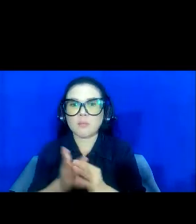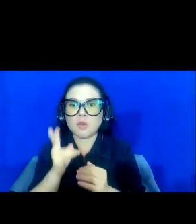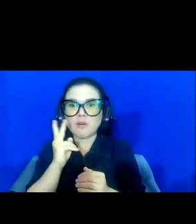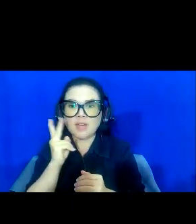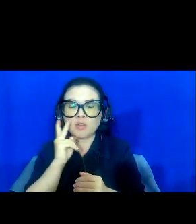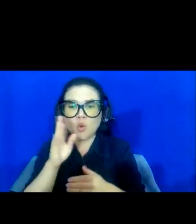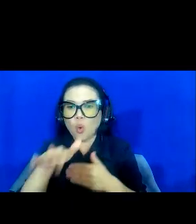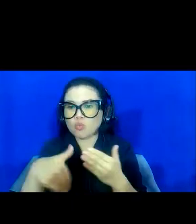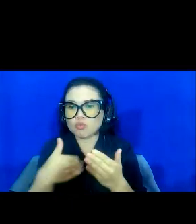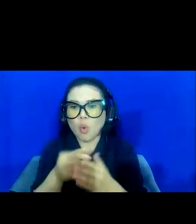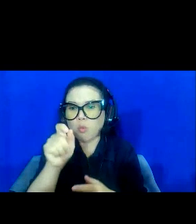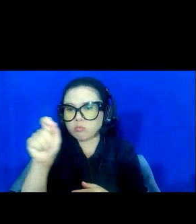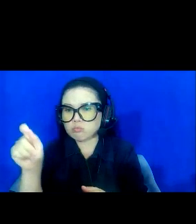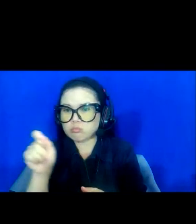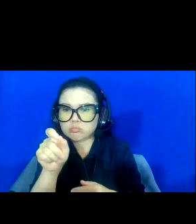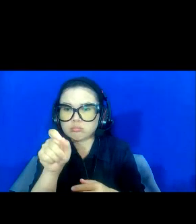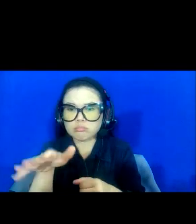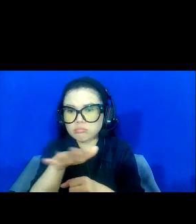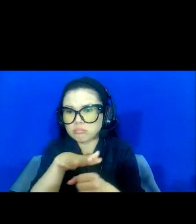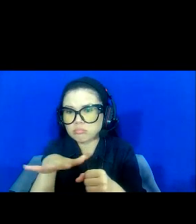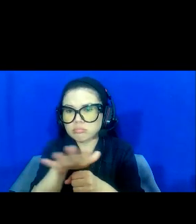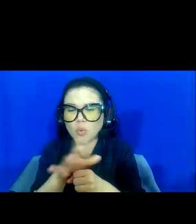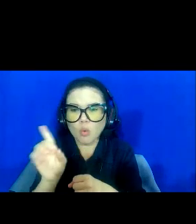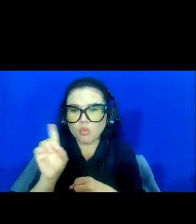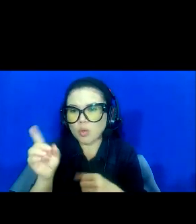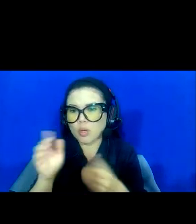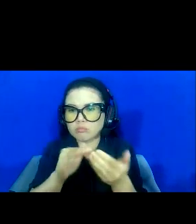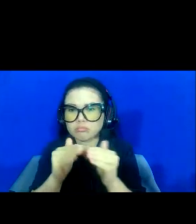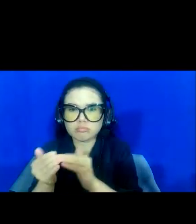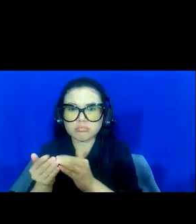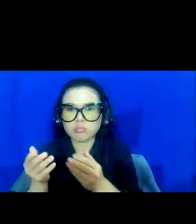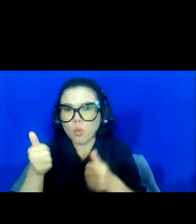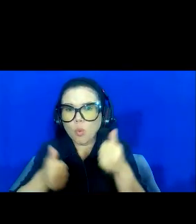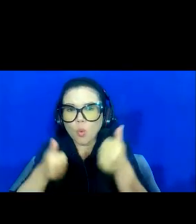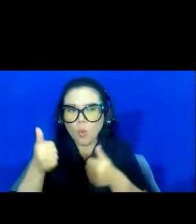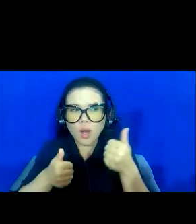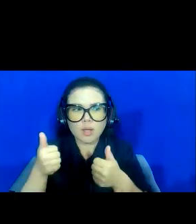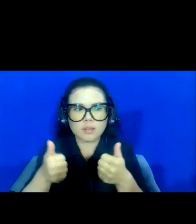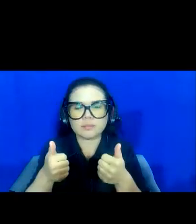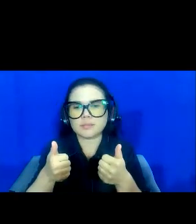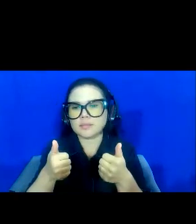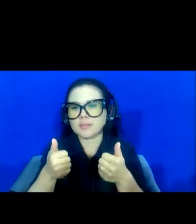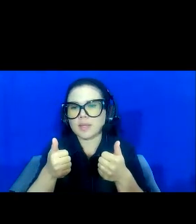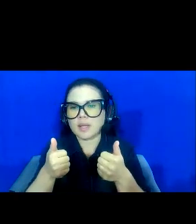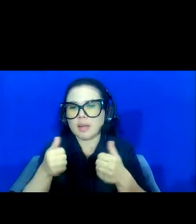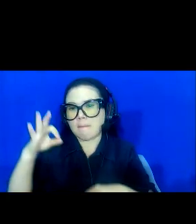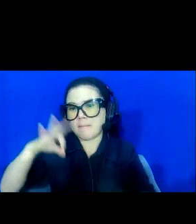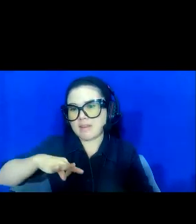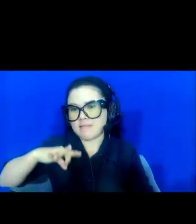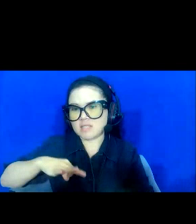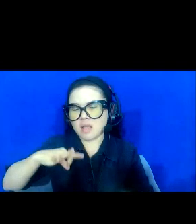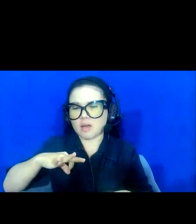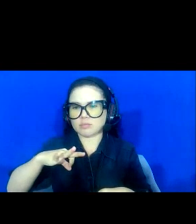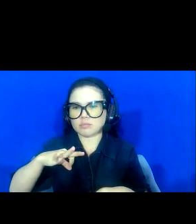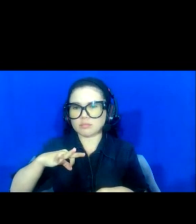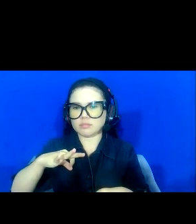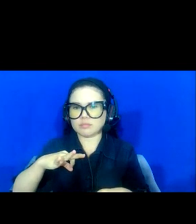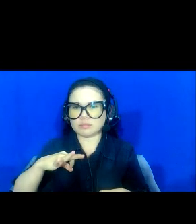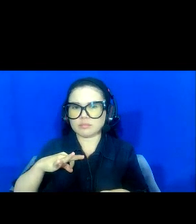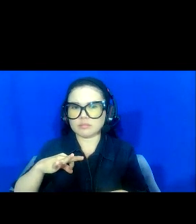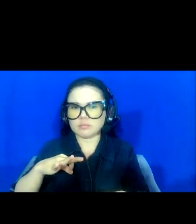esas propuestas y estamos mirando con las líneas qué pueblos o qué municipios entonces se benefician de